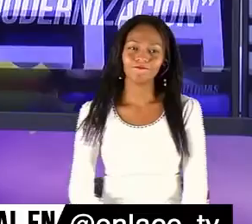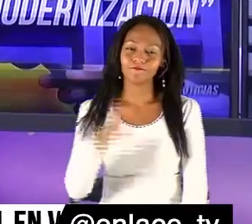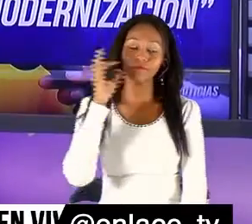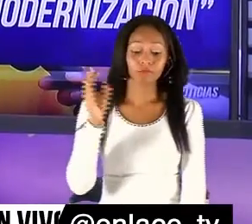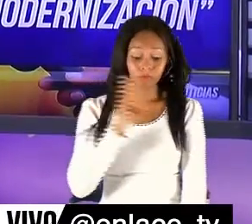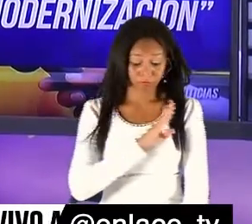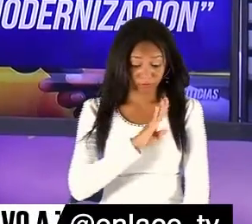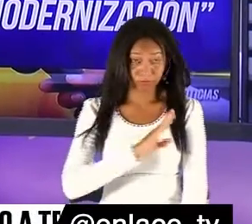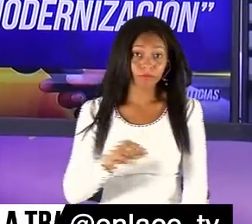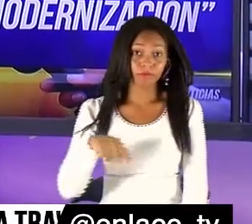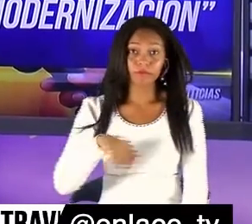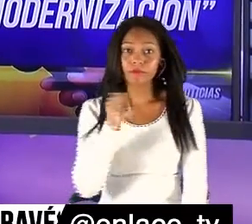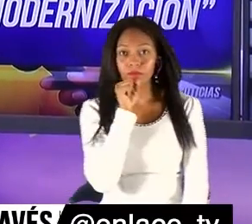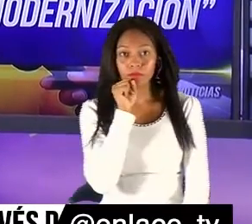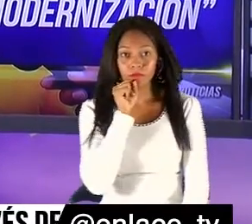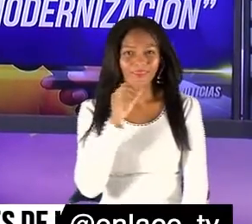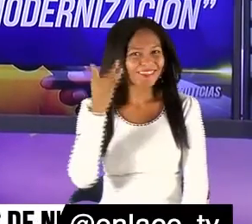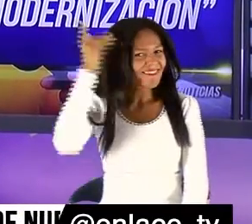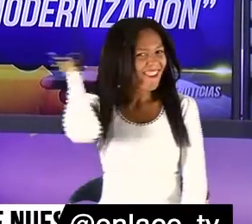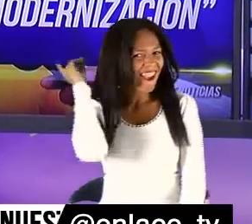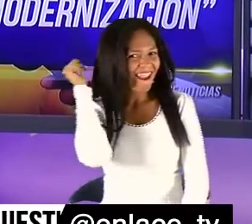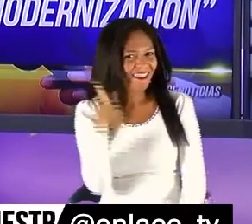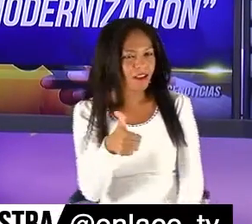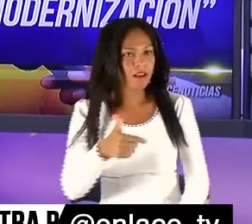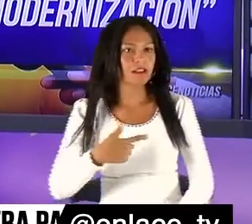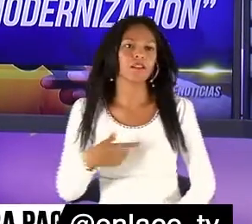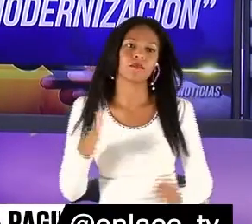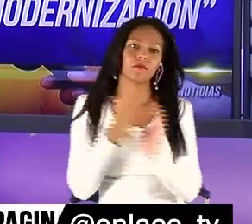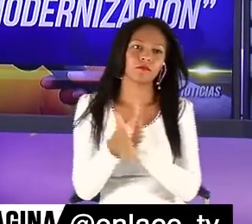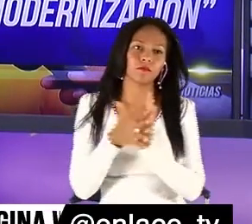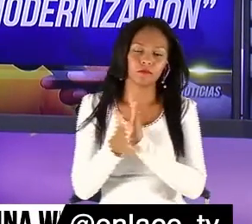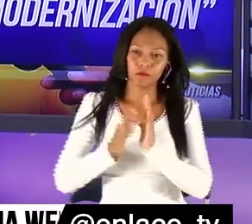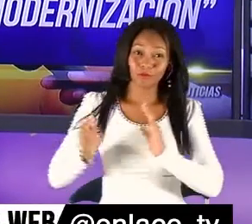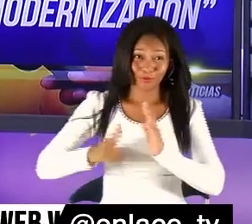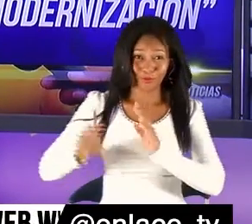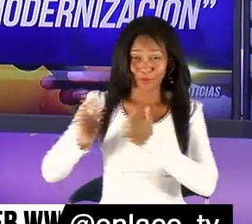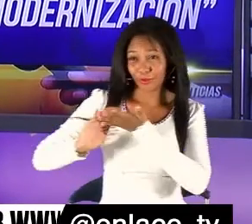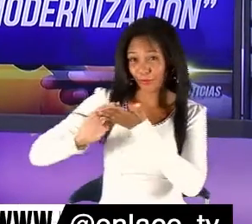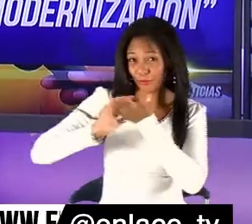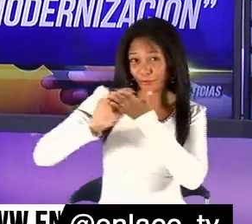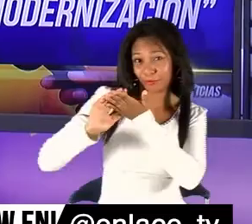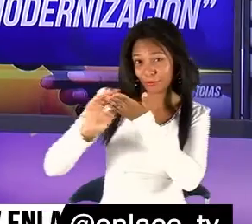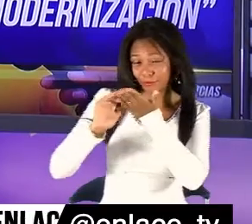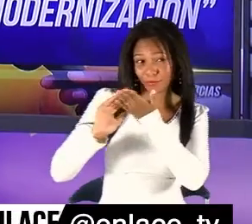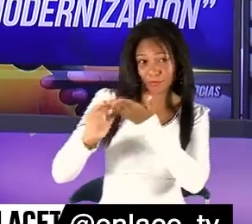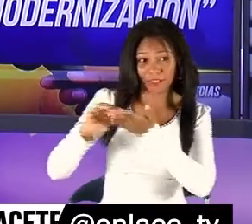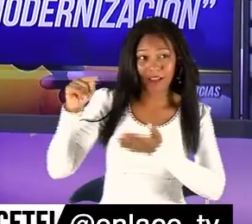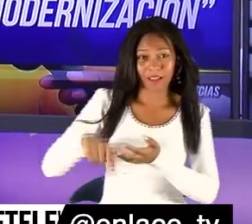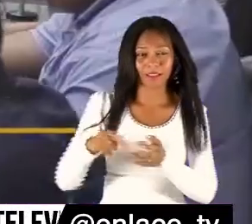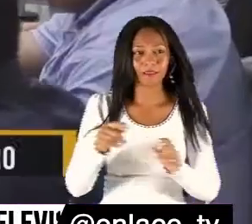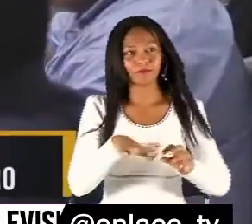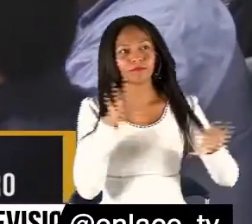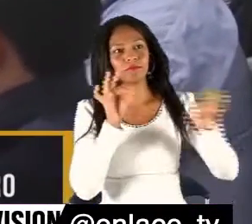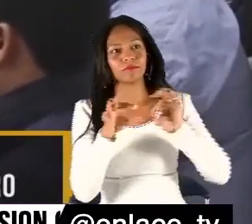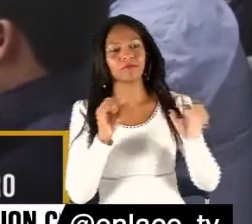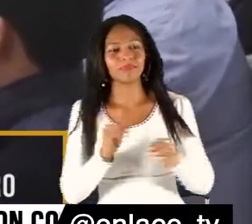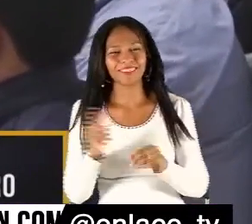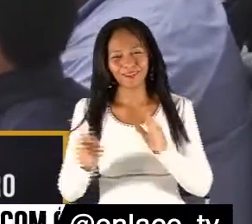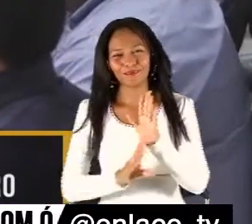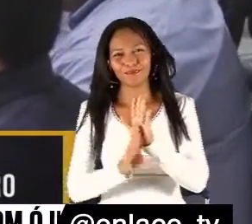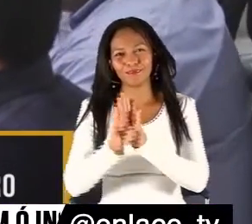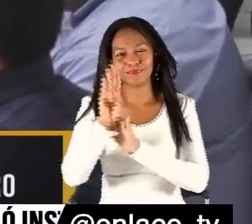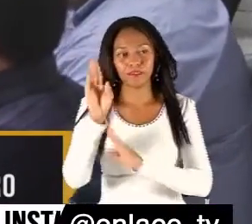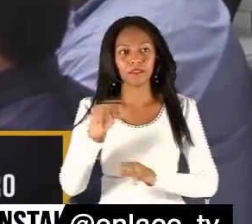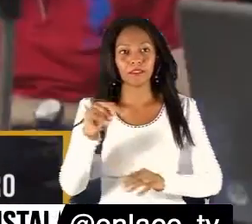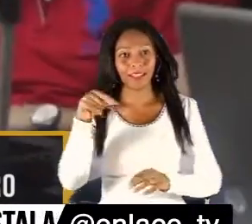Barranca Bermeja, Darío Echeverri Serrano, se refirió a la planta de modernización del personal. El plan de desarrollo aprobado